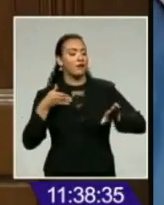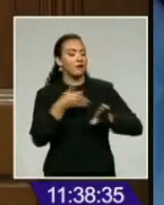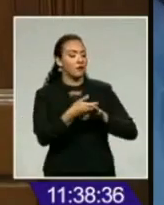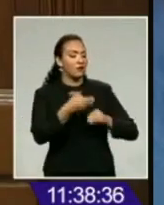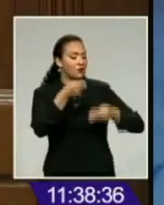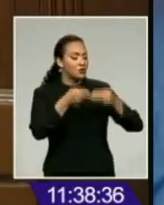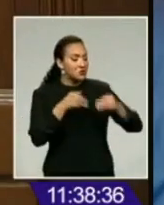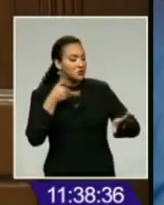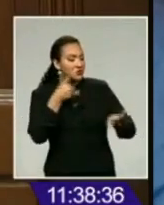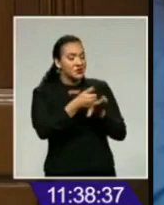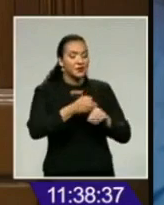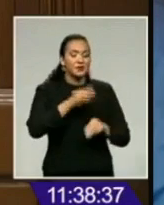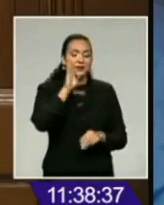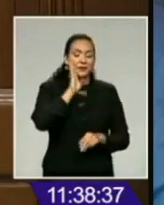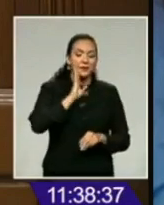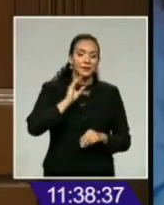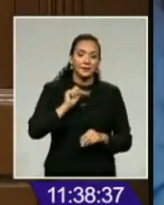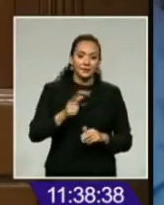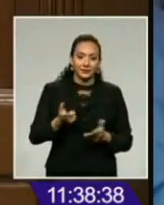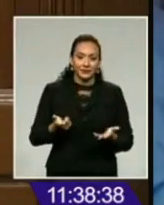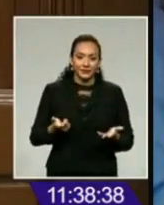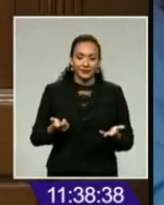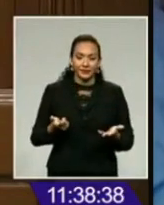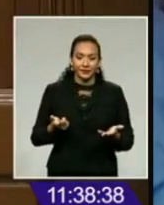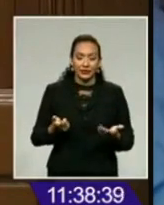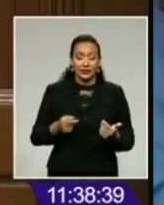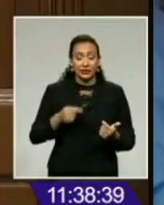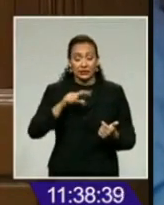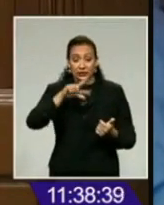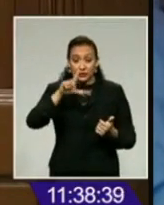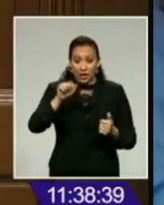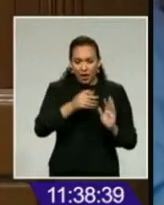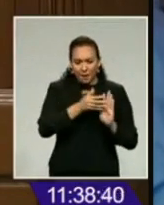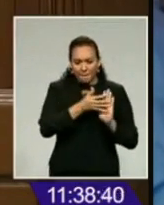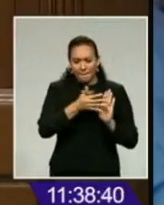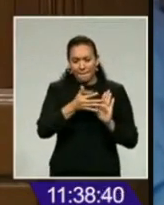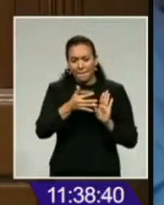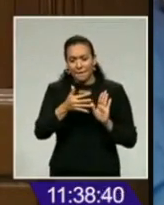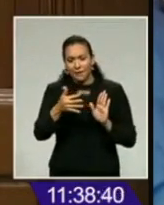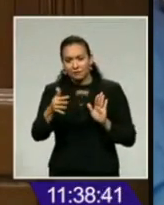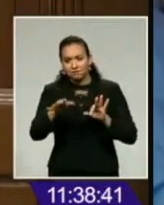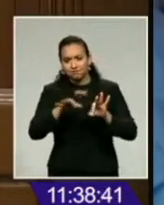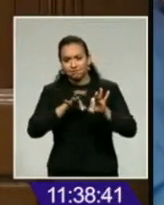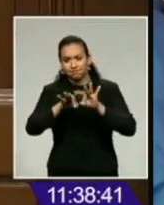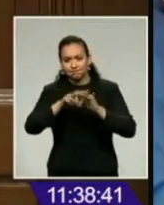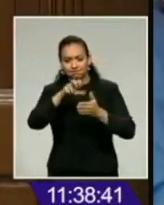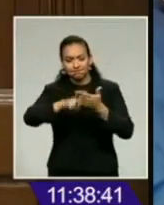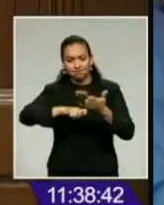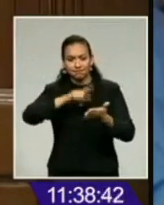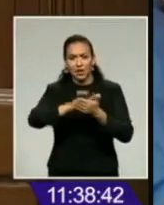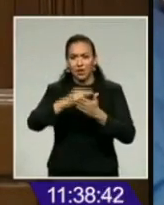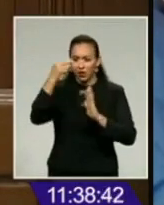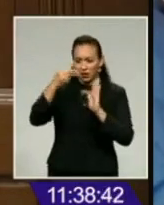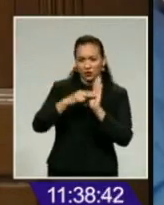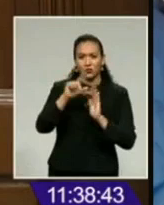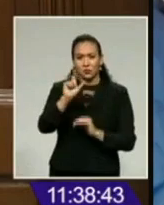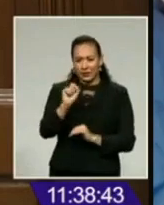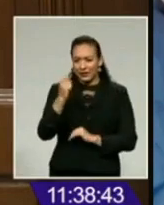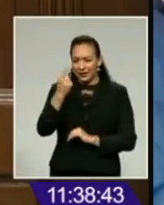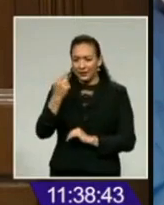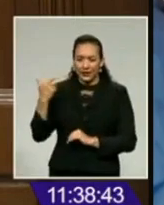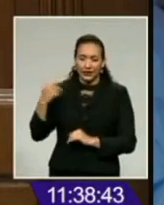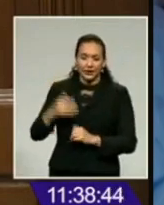incluso dentro del proceso legislativo sobre la reforma judicial 2021 se llegó